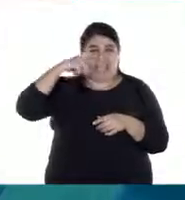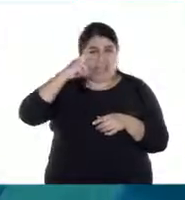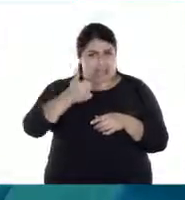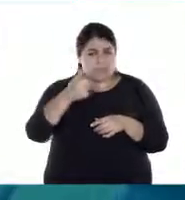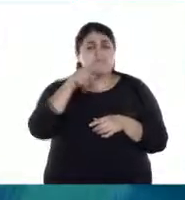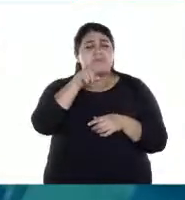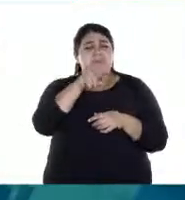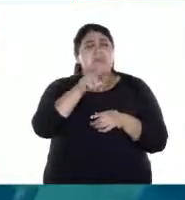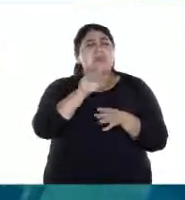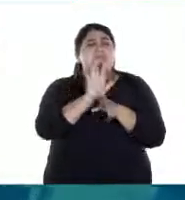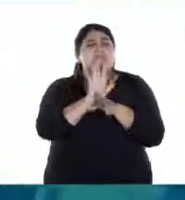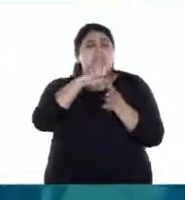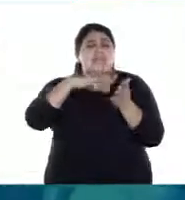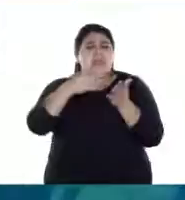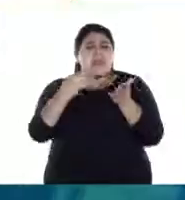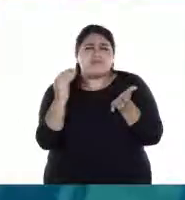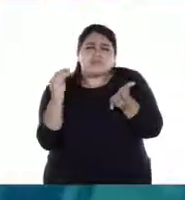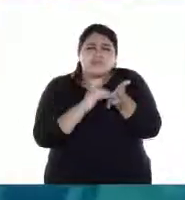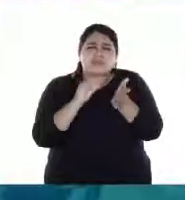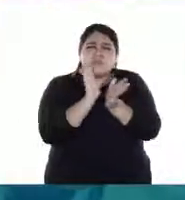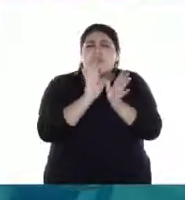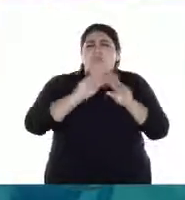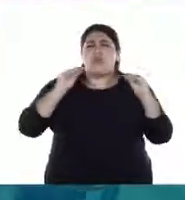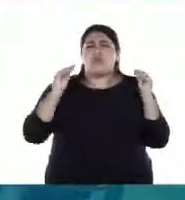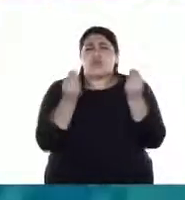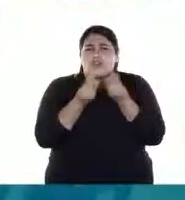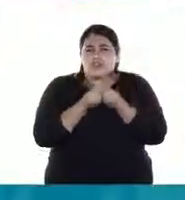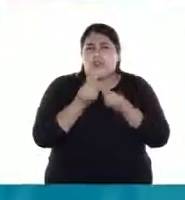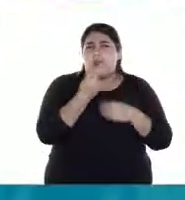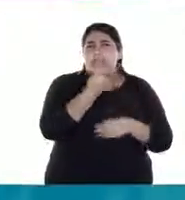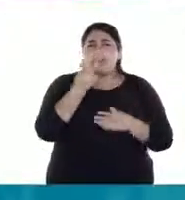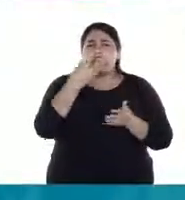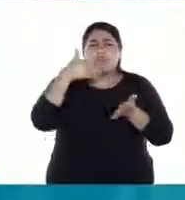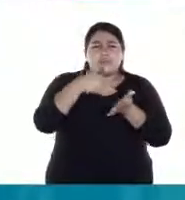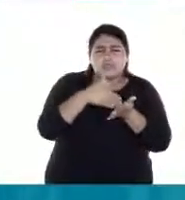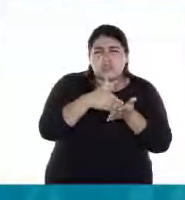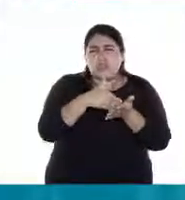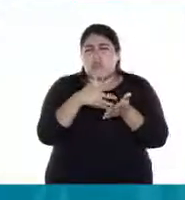que decirlo, de un total de